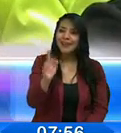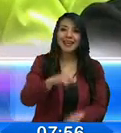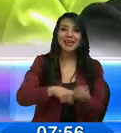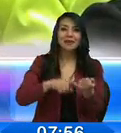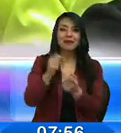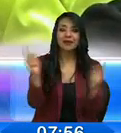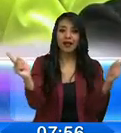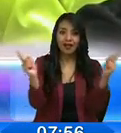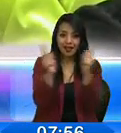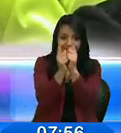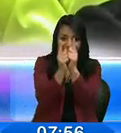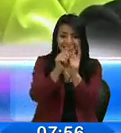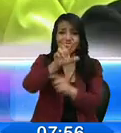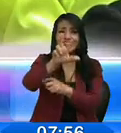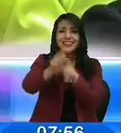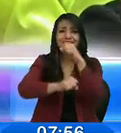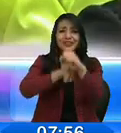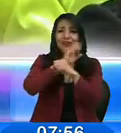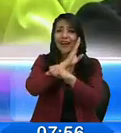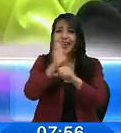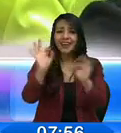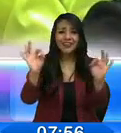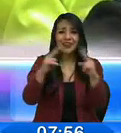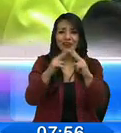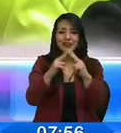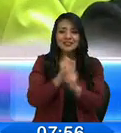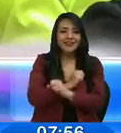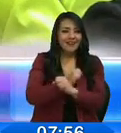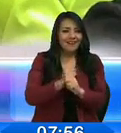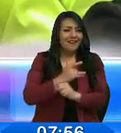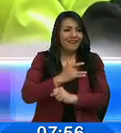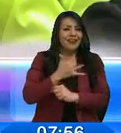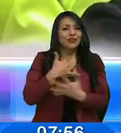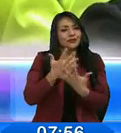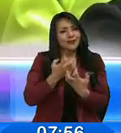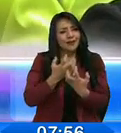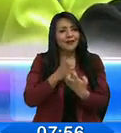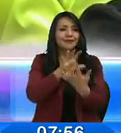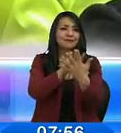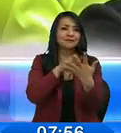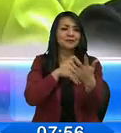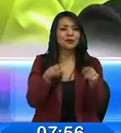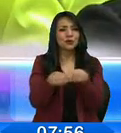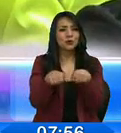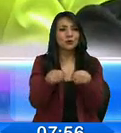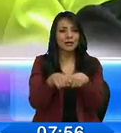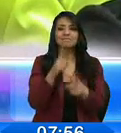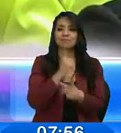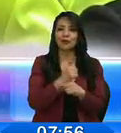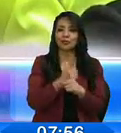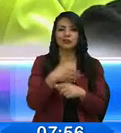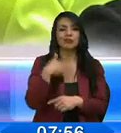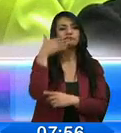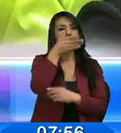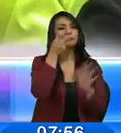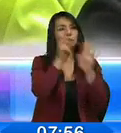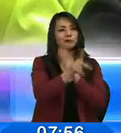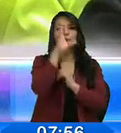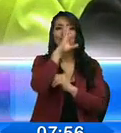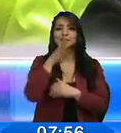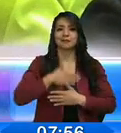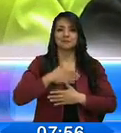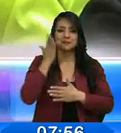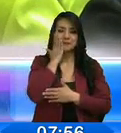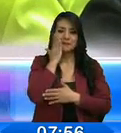hace 35 años que no se conocían. Entonces eso fue uno de los mayores motivos que me motivó a hacer esto.